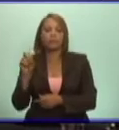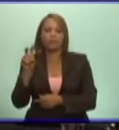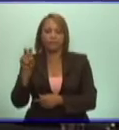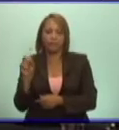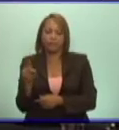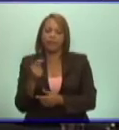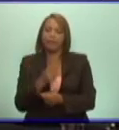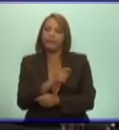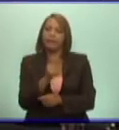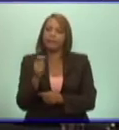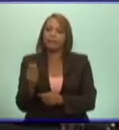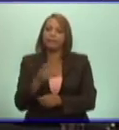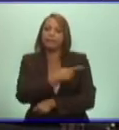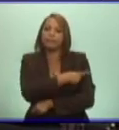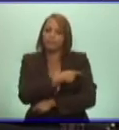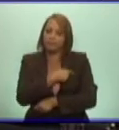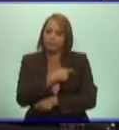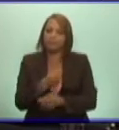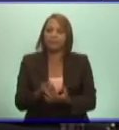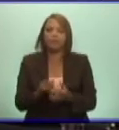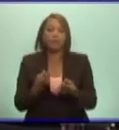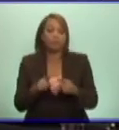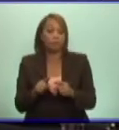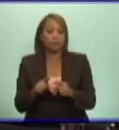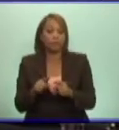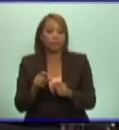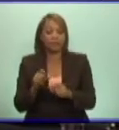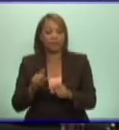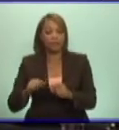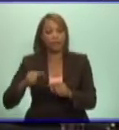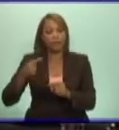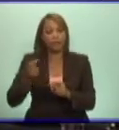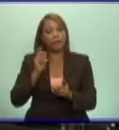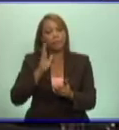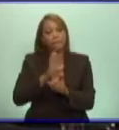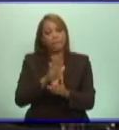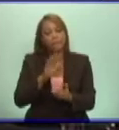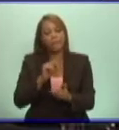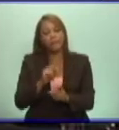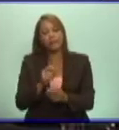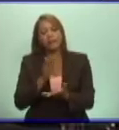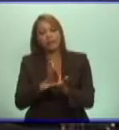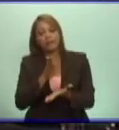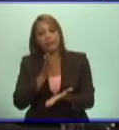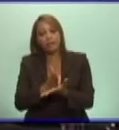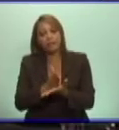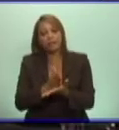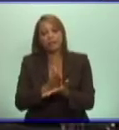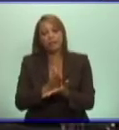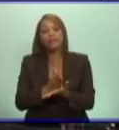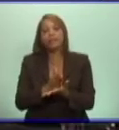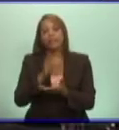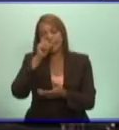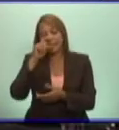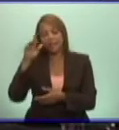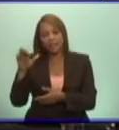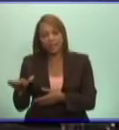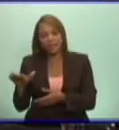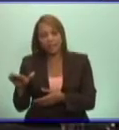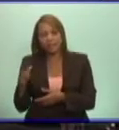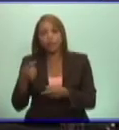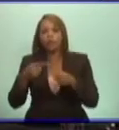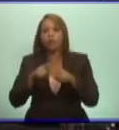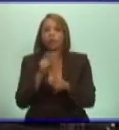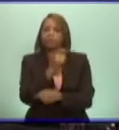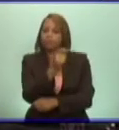la enseñanza primaria. Porque una vez que se reinicien las clases, el estudiante con su profesor va a tener la